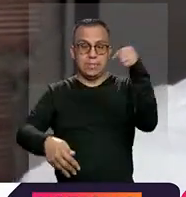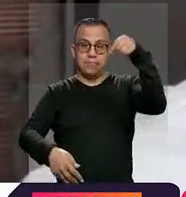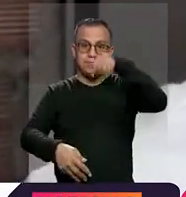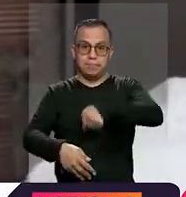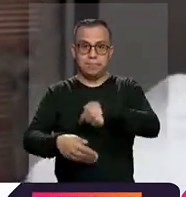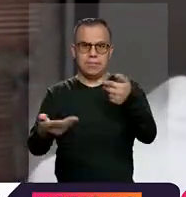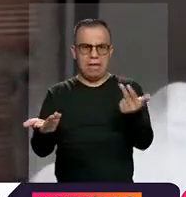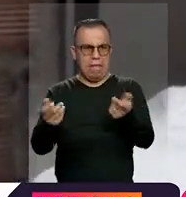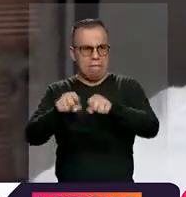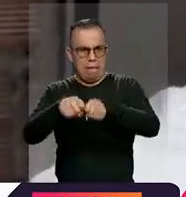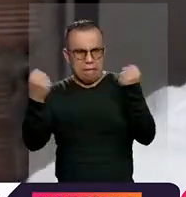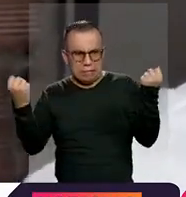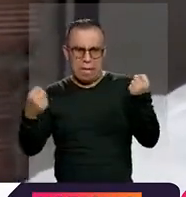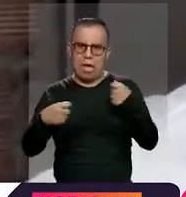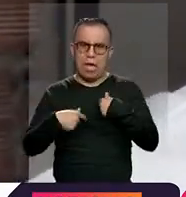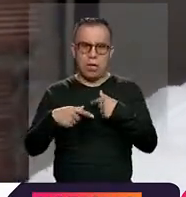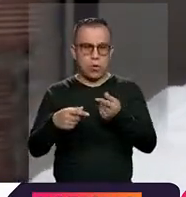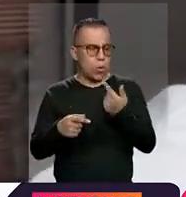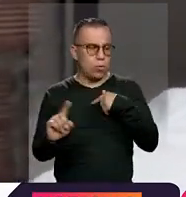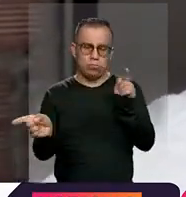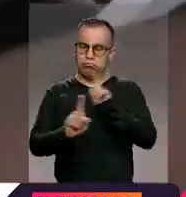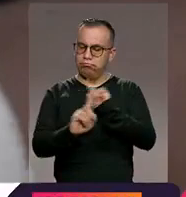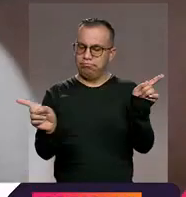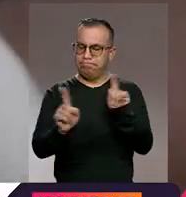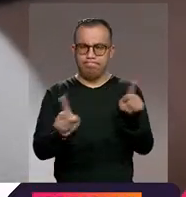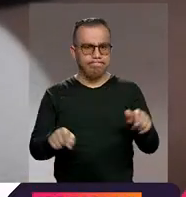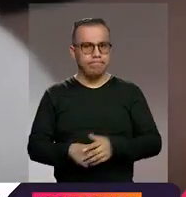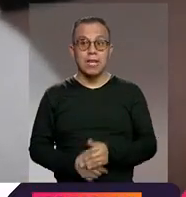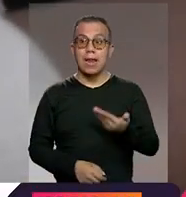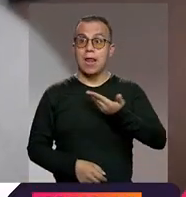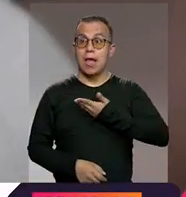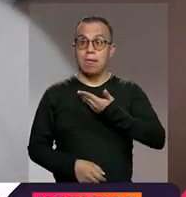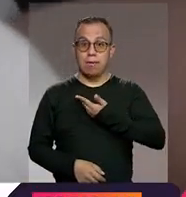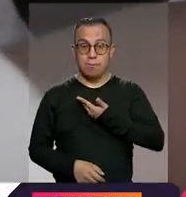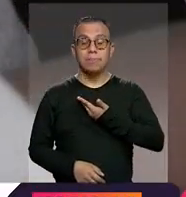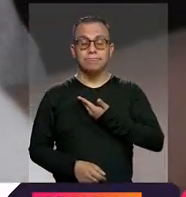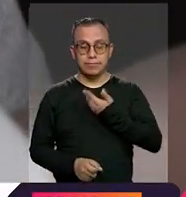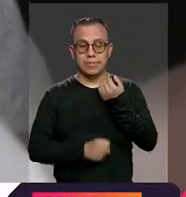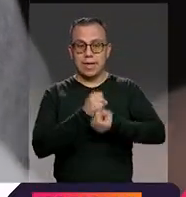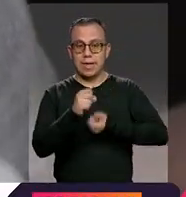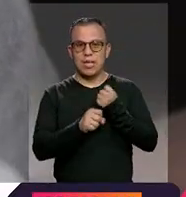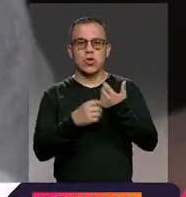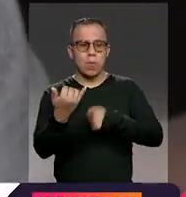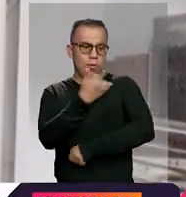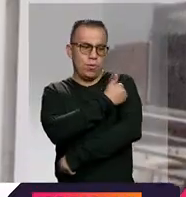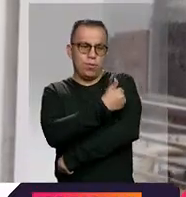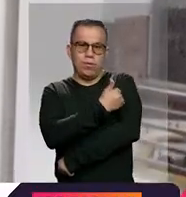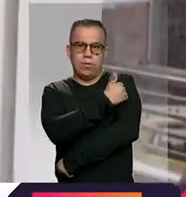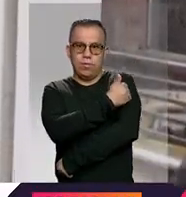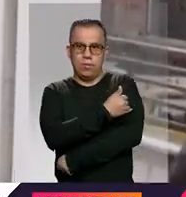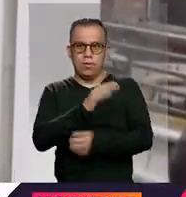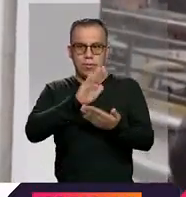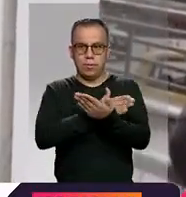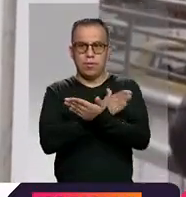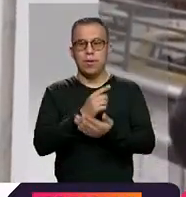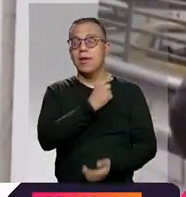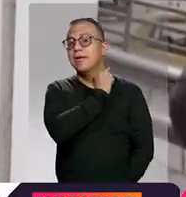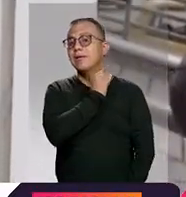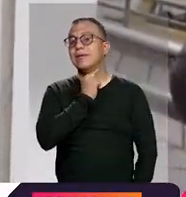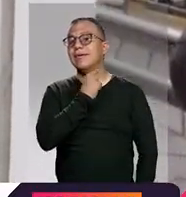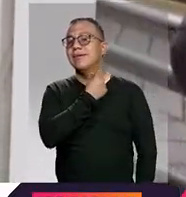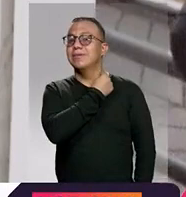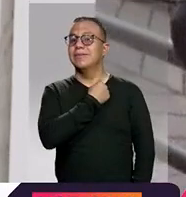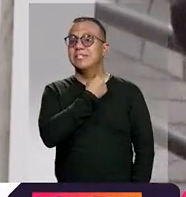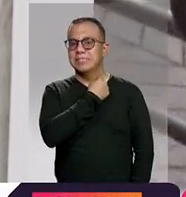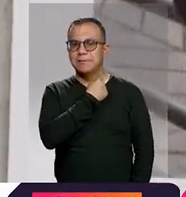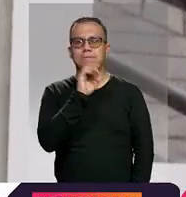A vandalizar o algo, que lo vinieran a buscar. No. La madre del menor, reconocido por un tatuaje de una nota musical en el cuello, tenía